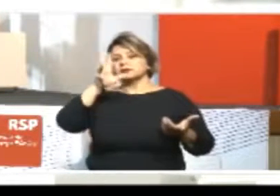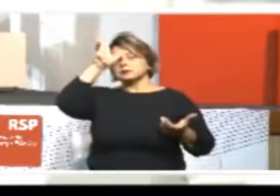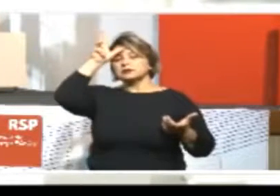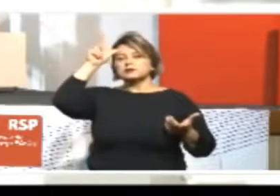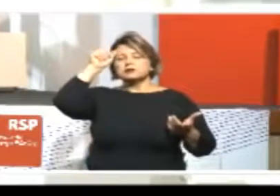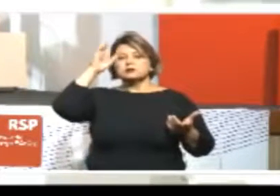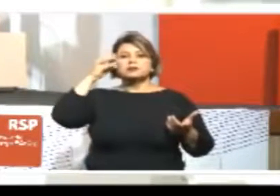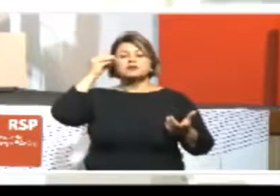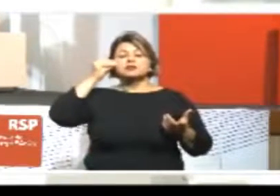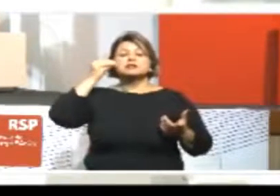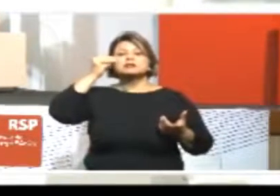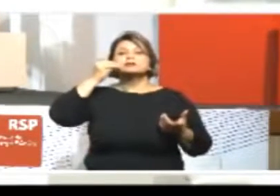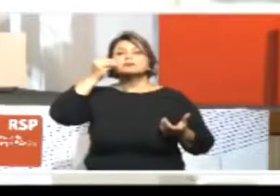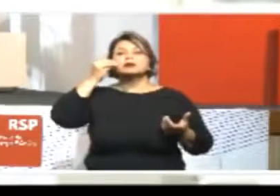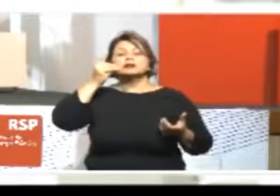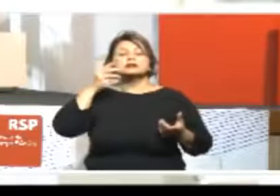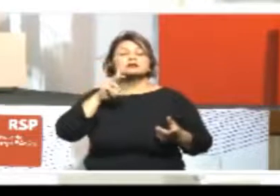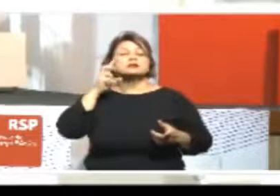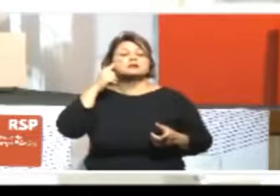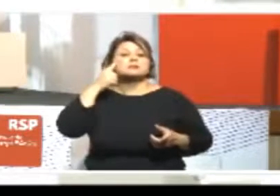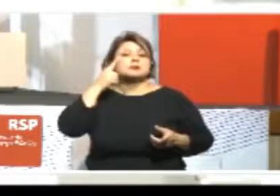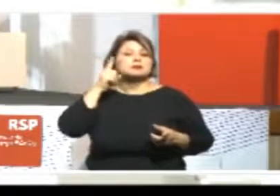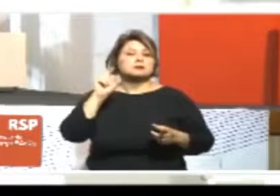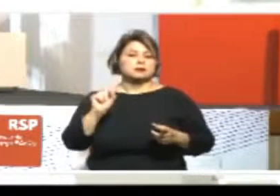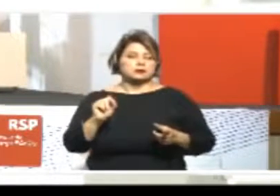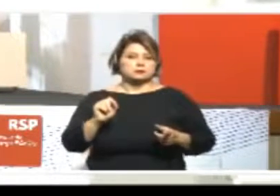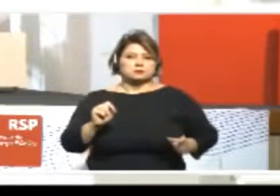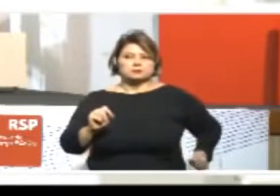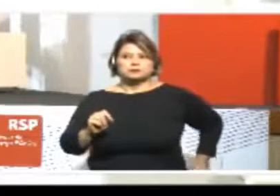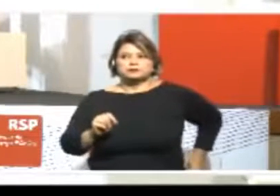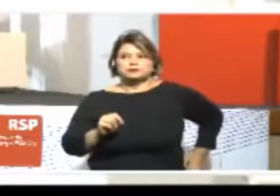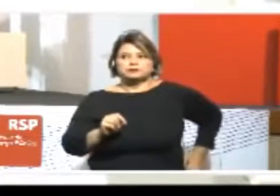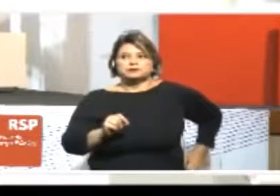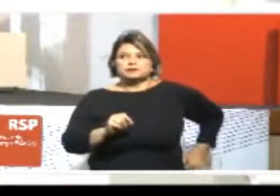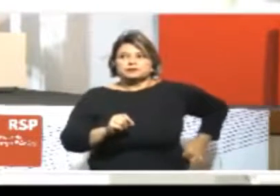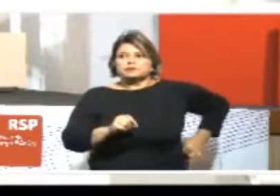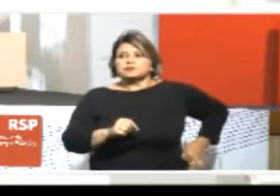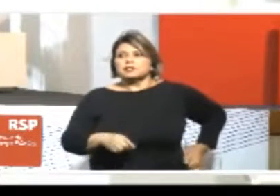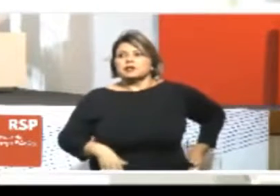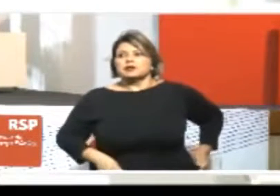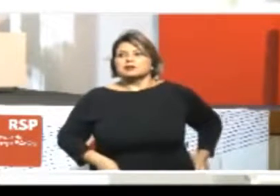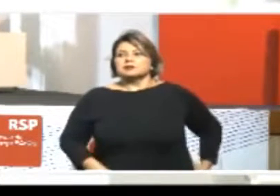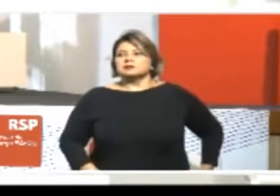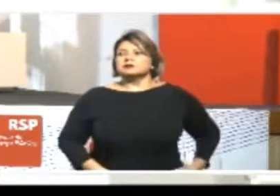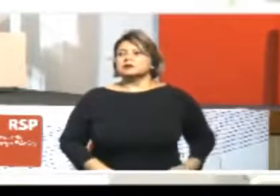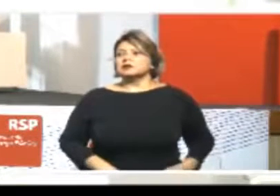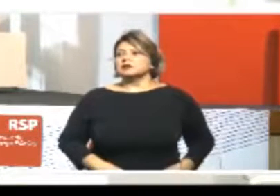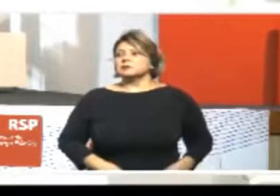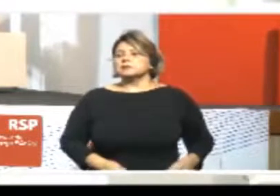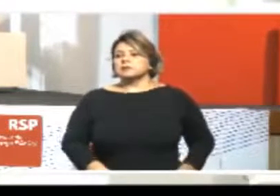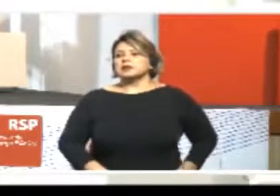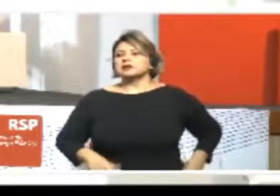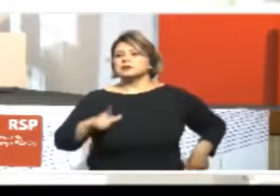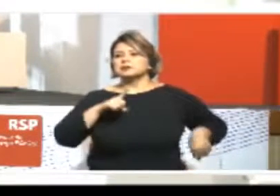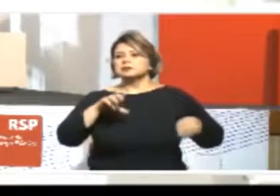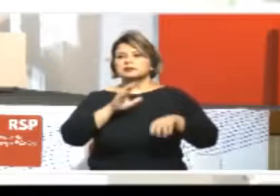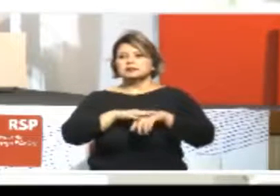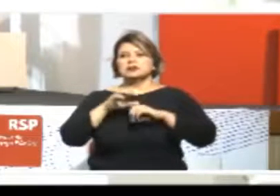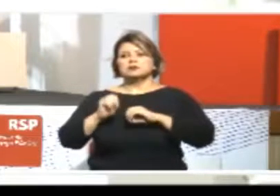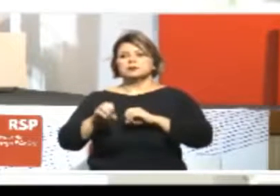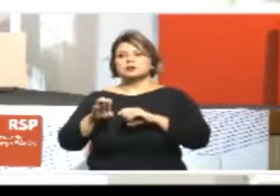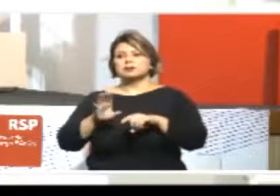qué esperaría? Entre mayor educación y entre mayor experiencia el alcalde tiene cuando fue electo y llegó a su